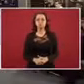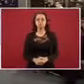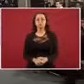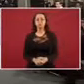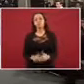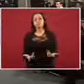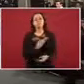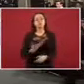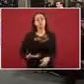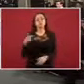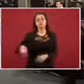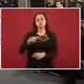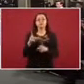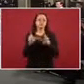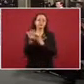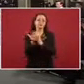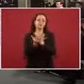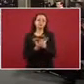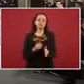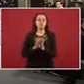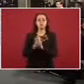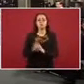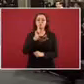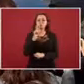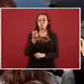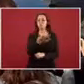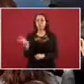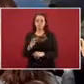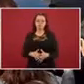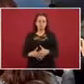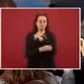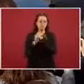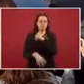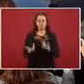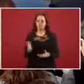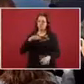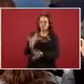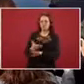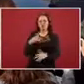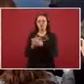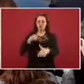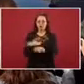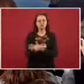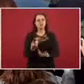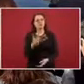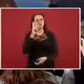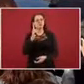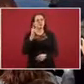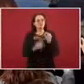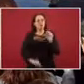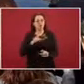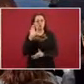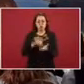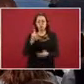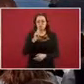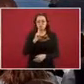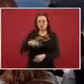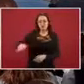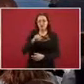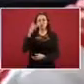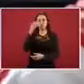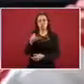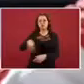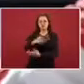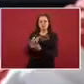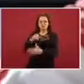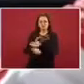una agenda muy concreta, específicamente, por ejemplo, la no criminalización de las mujeres por abortar. A nivel nacional se tiene documentado que hay casi 4.000 mujeres que fueron criminalizadas. ¿Usted se pronunciaría porque ya